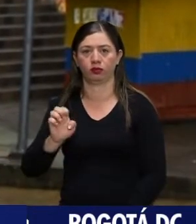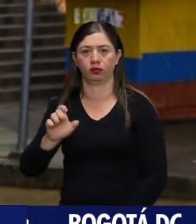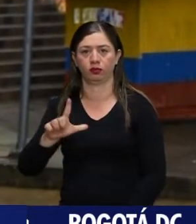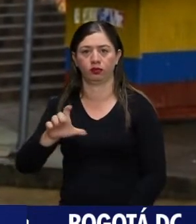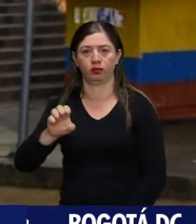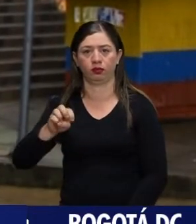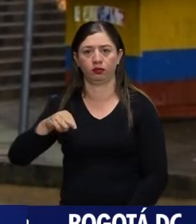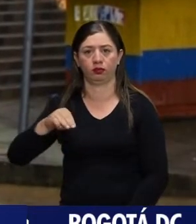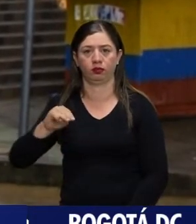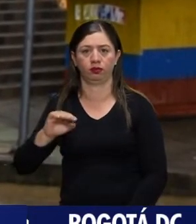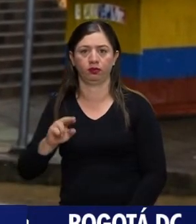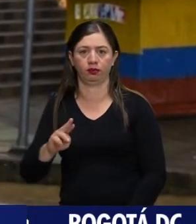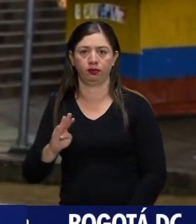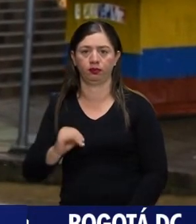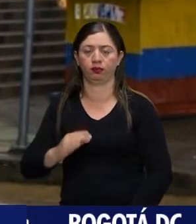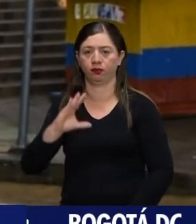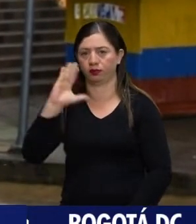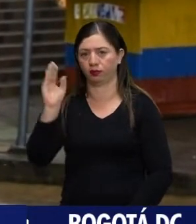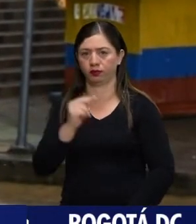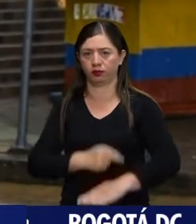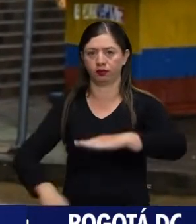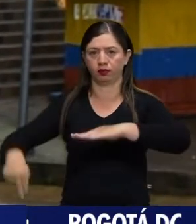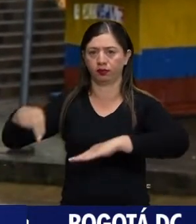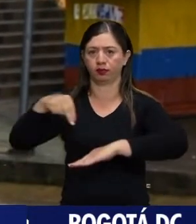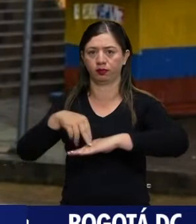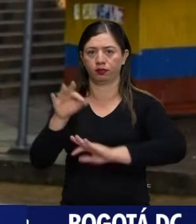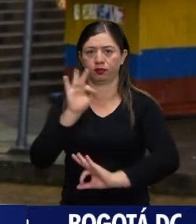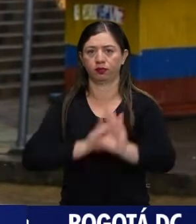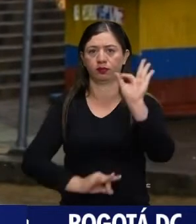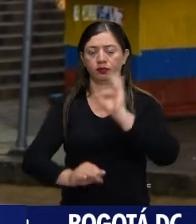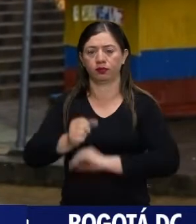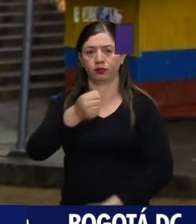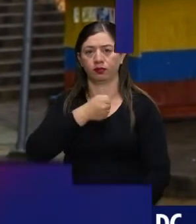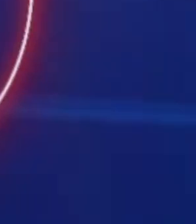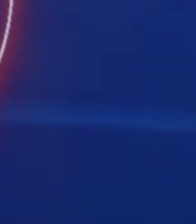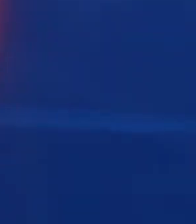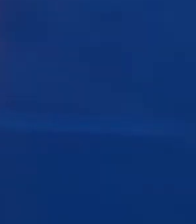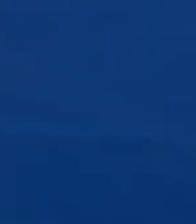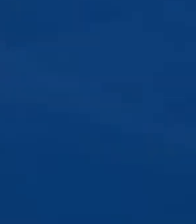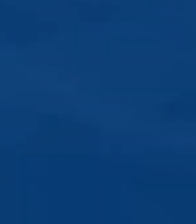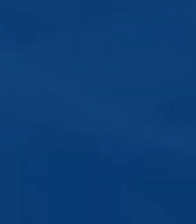con cero narices de winston viva cacha pava telepacífico noticias